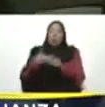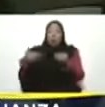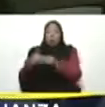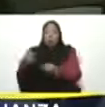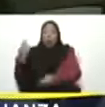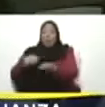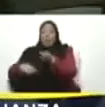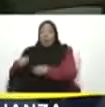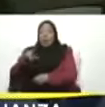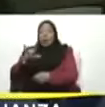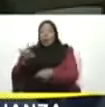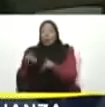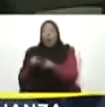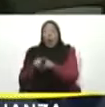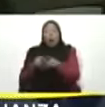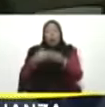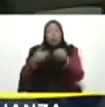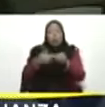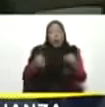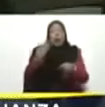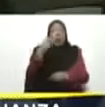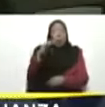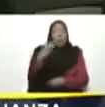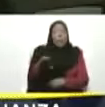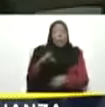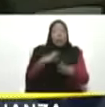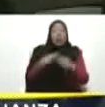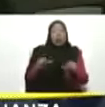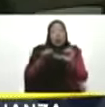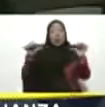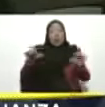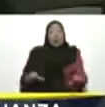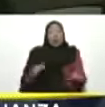Dólar Cúcuta y a todos esos factores.